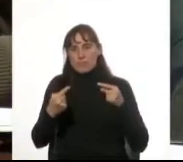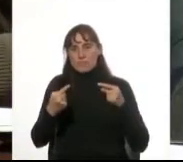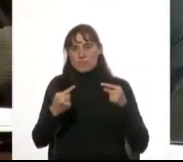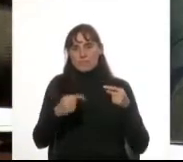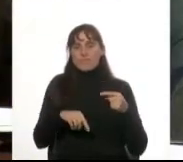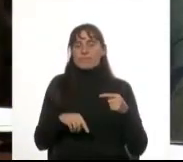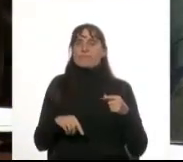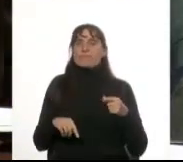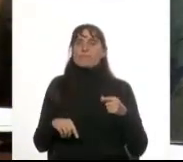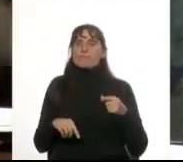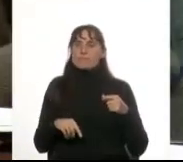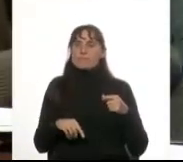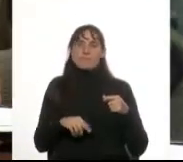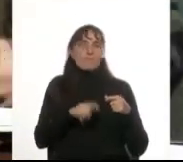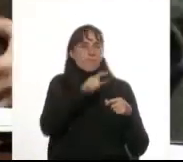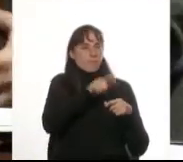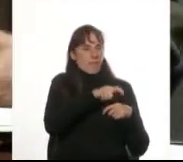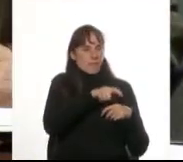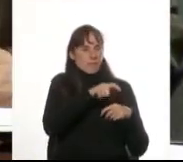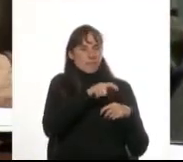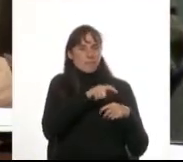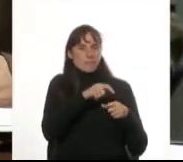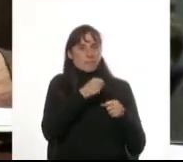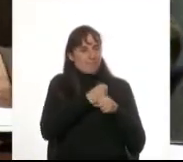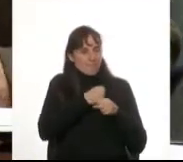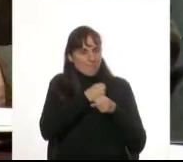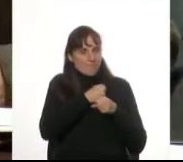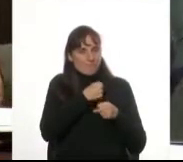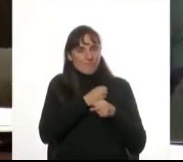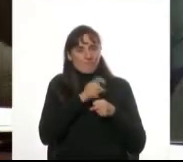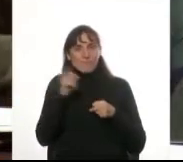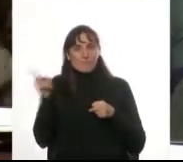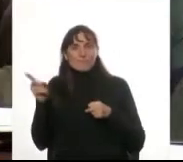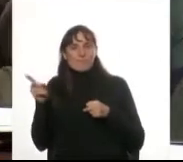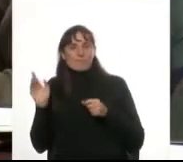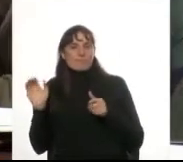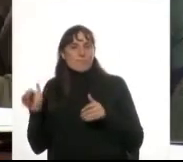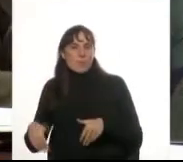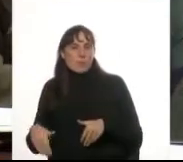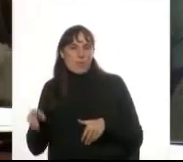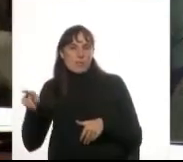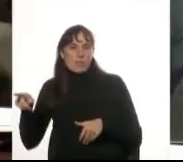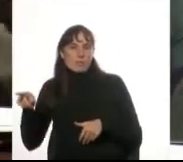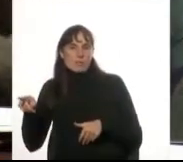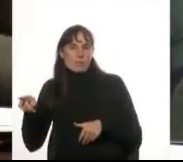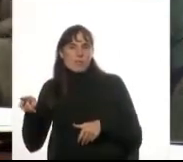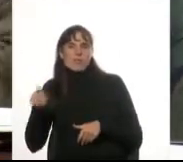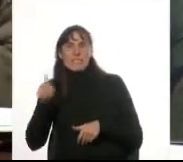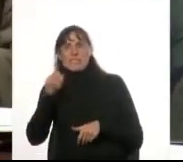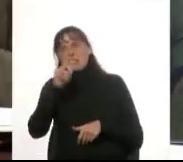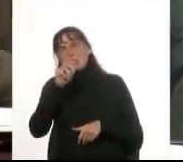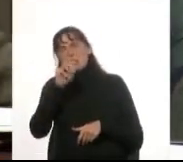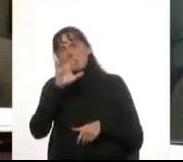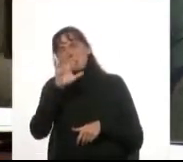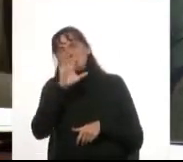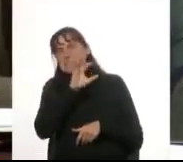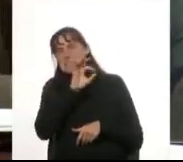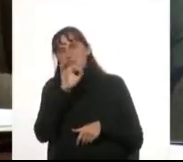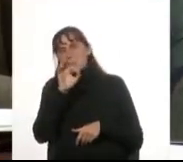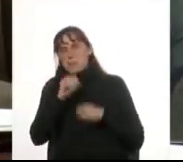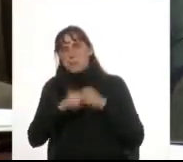Claro que entender esto que estoy resumiendo, la honda tragedia de ciento y pico de años de historia,